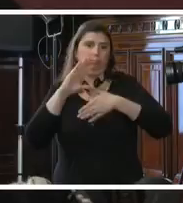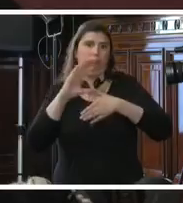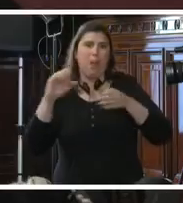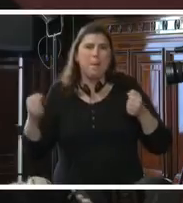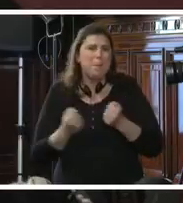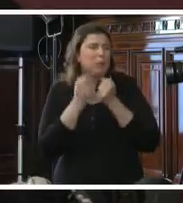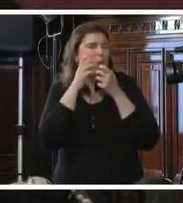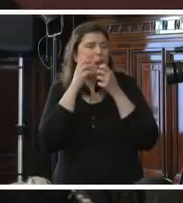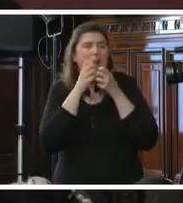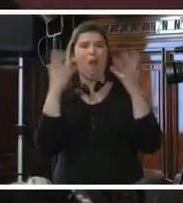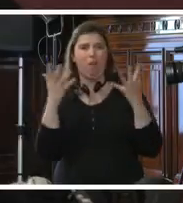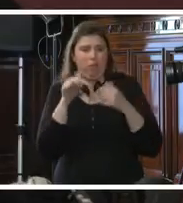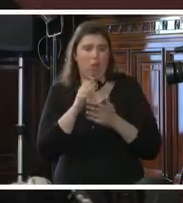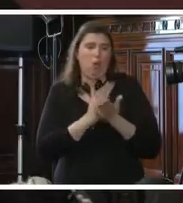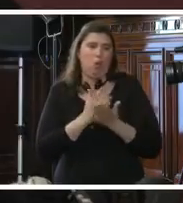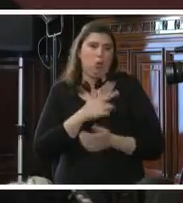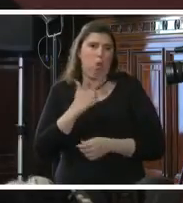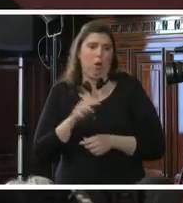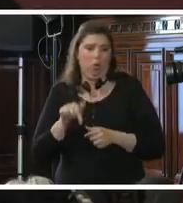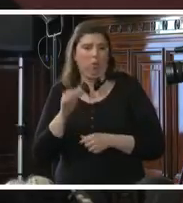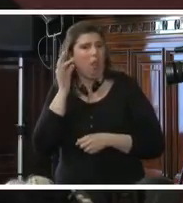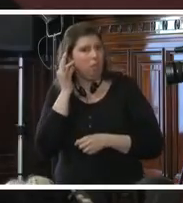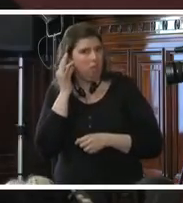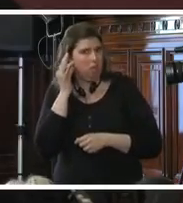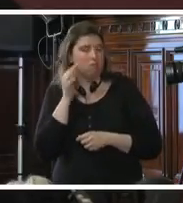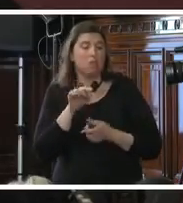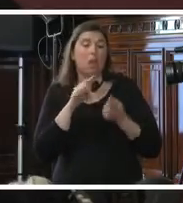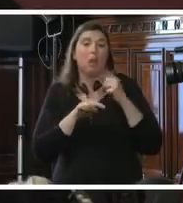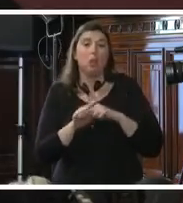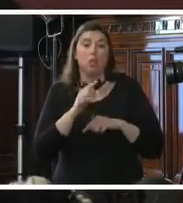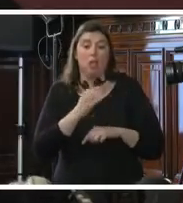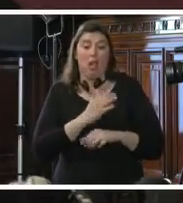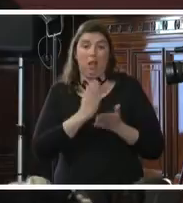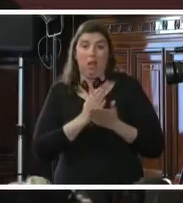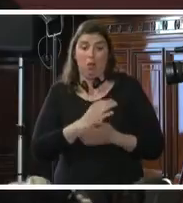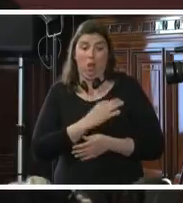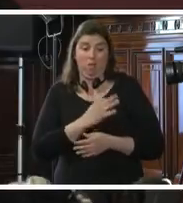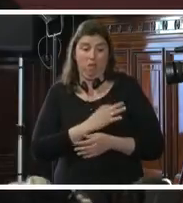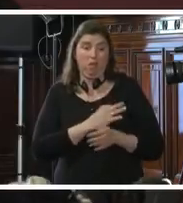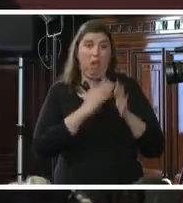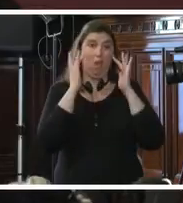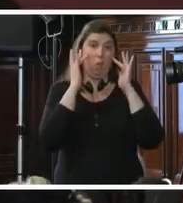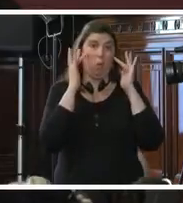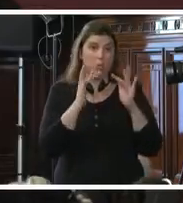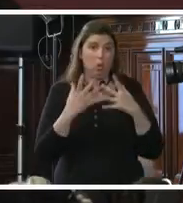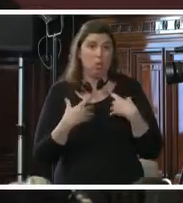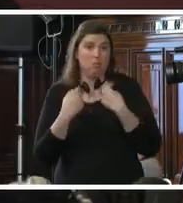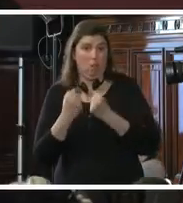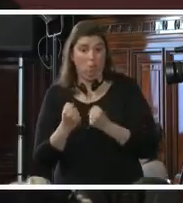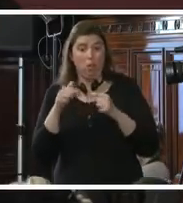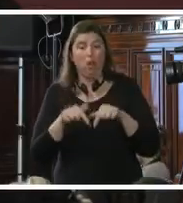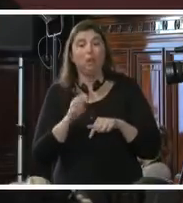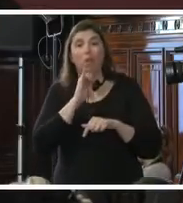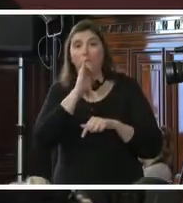grave que tiene en los derechos humanos de las niñas, en particular el derecho a la vida, salud y educación. Dicho informe podría, por